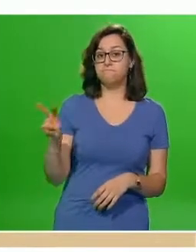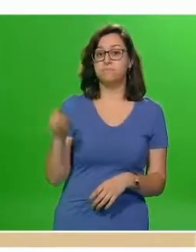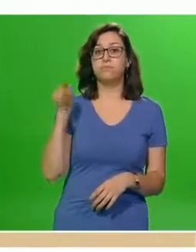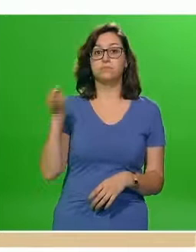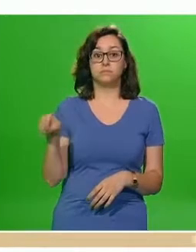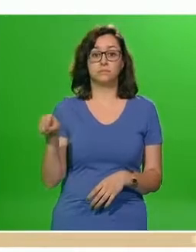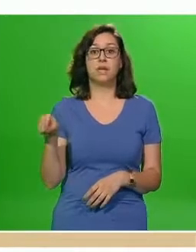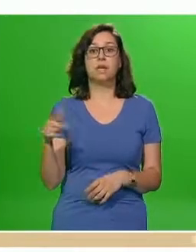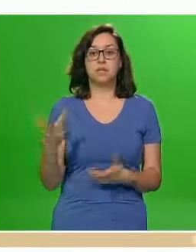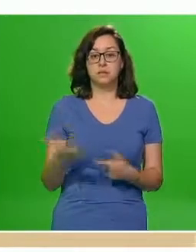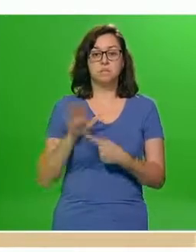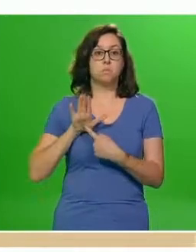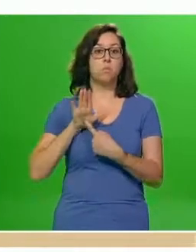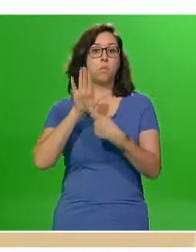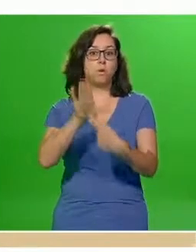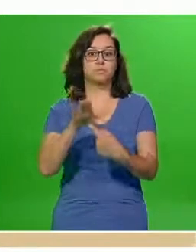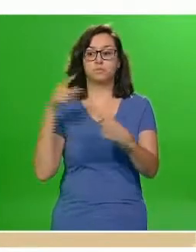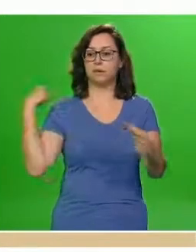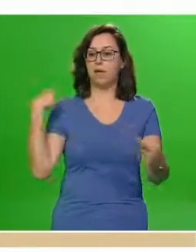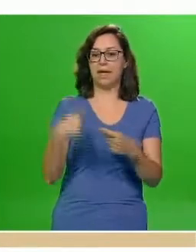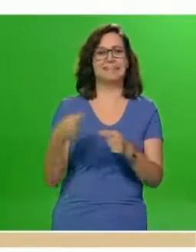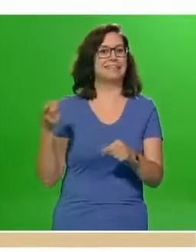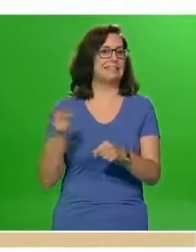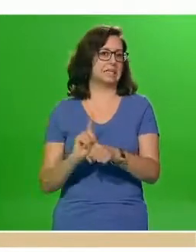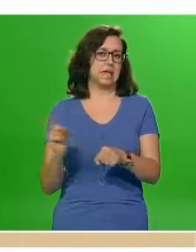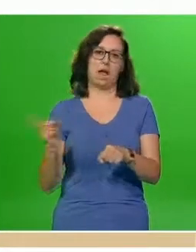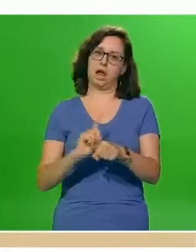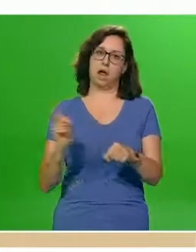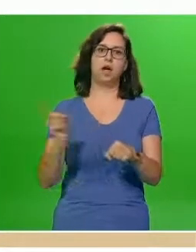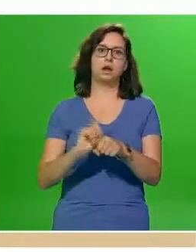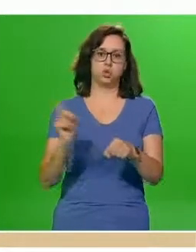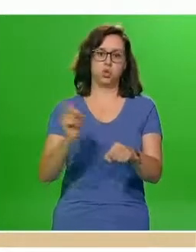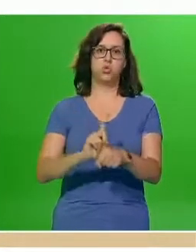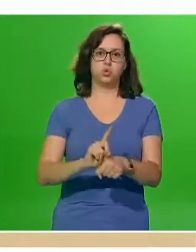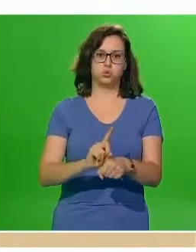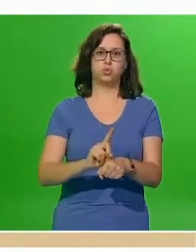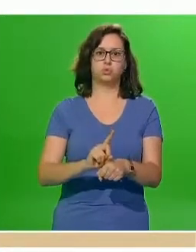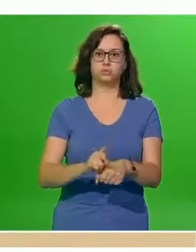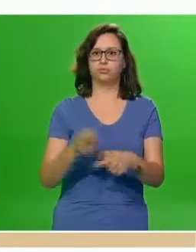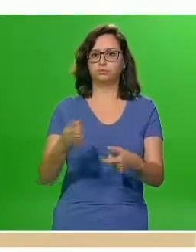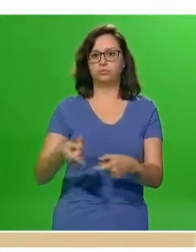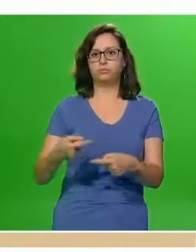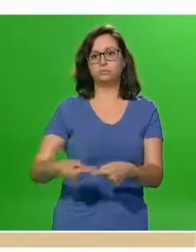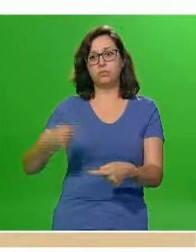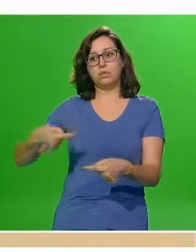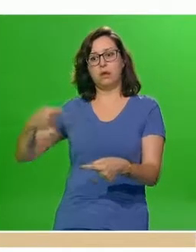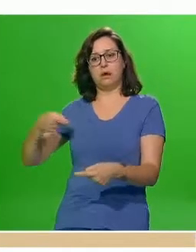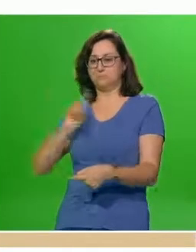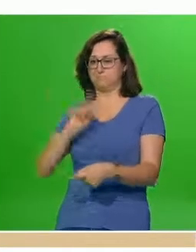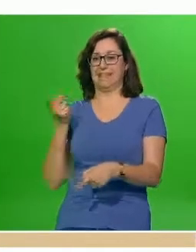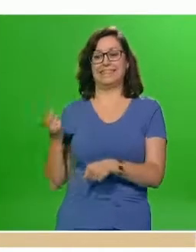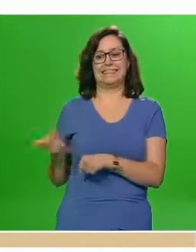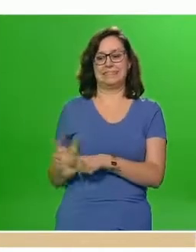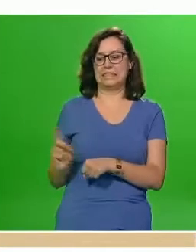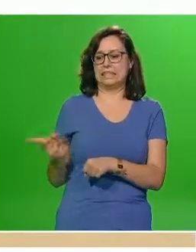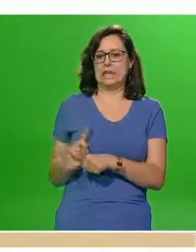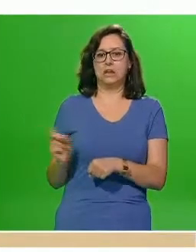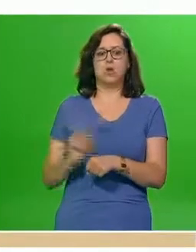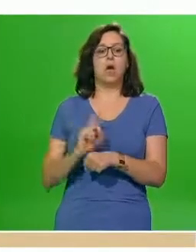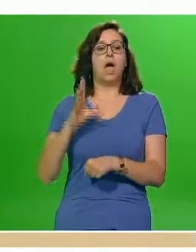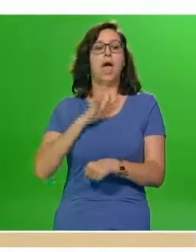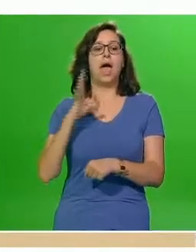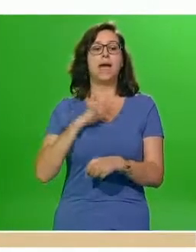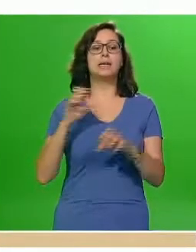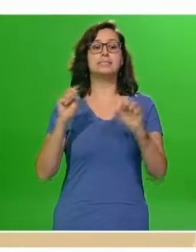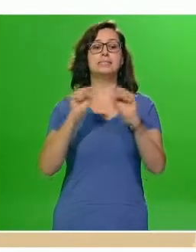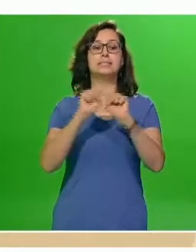hospitalizaciones, eso sí se refleja hasta el día de hoy. Recuerden que este dato viene directamente de un sistema que